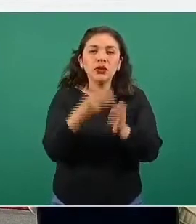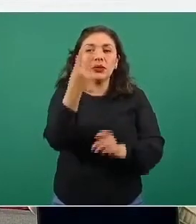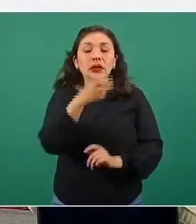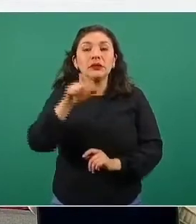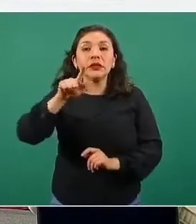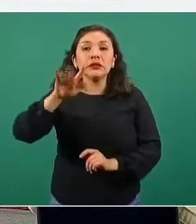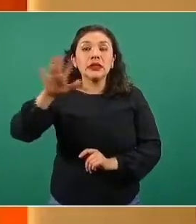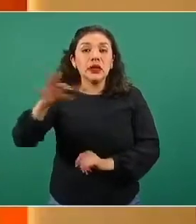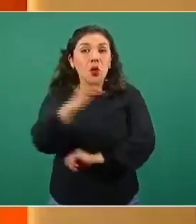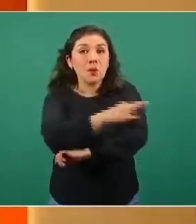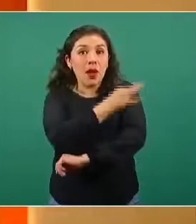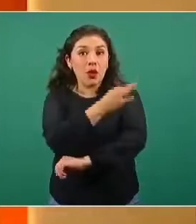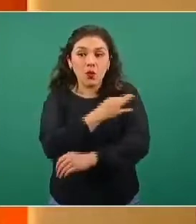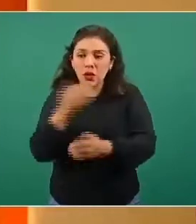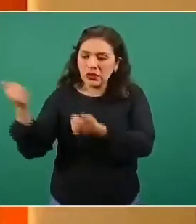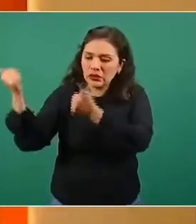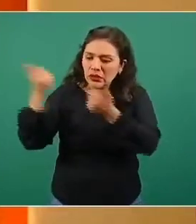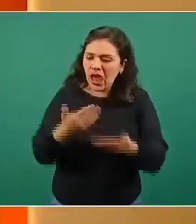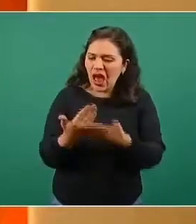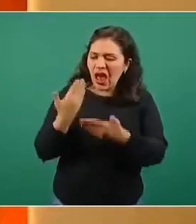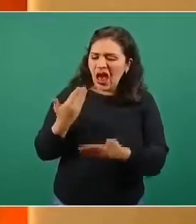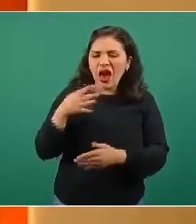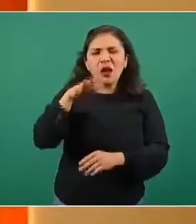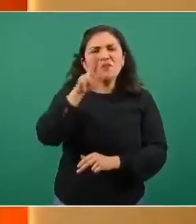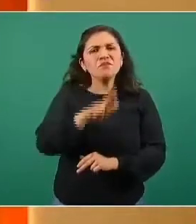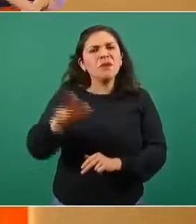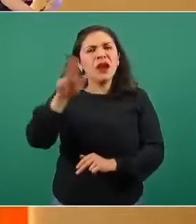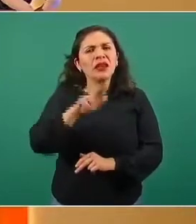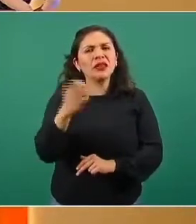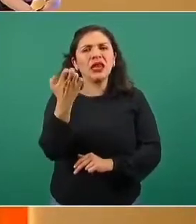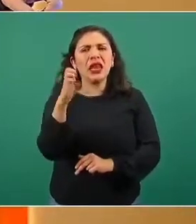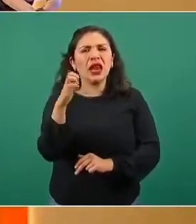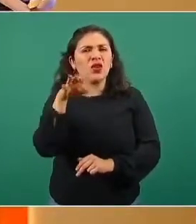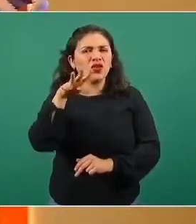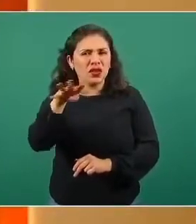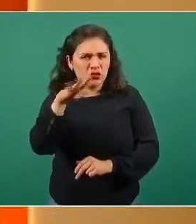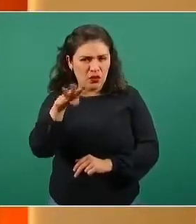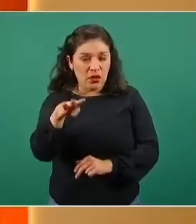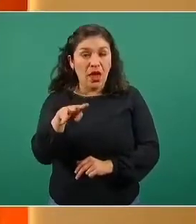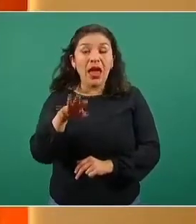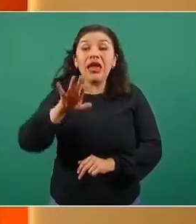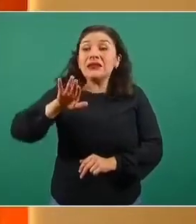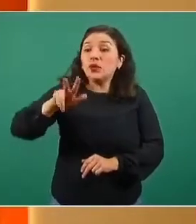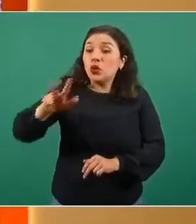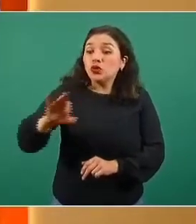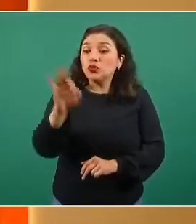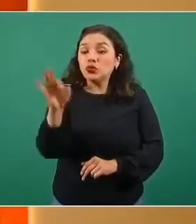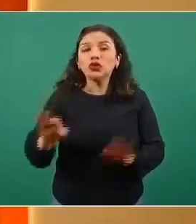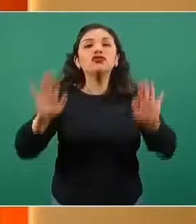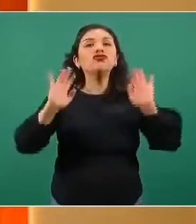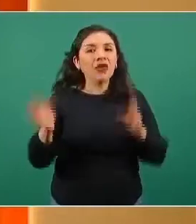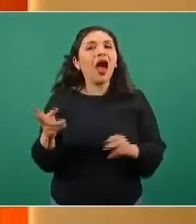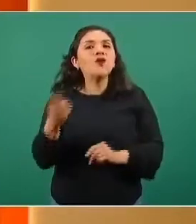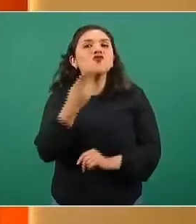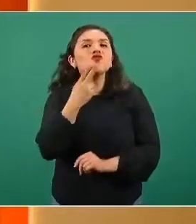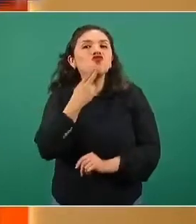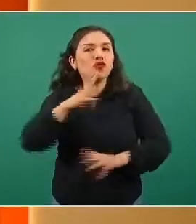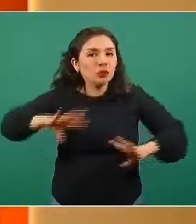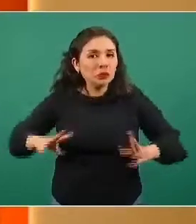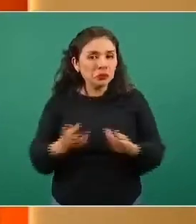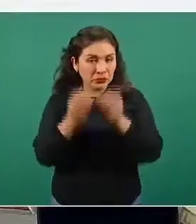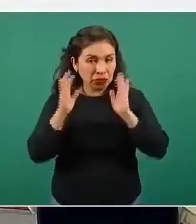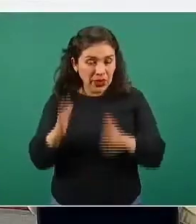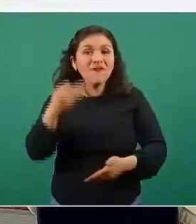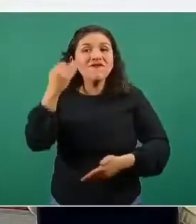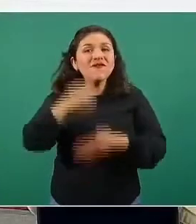219.375 dosis que llegó el martes 19 de enero, 58% ya ha sido utilizado. Y 3%